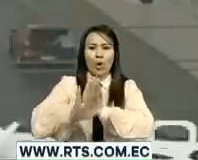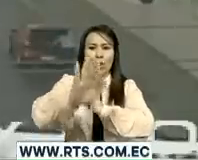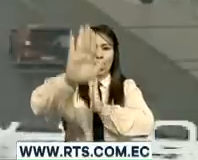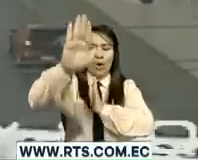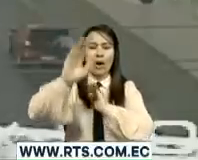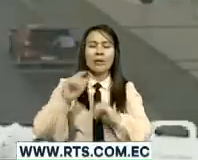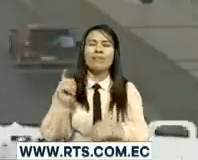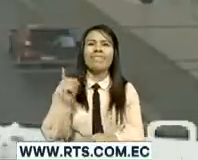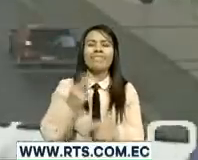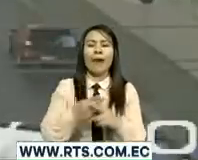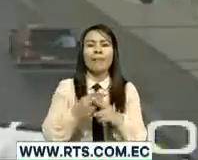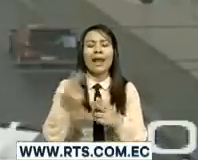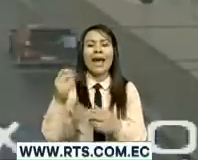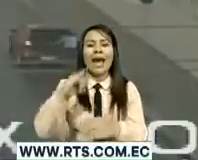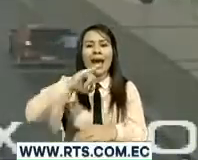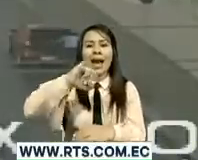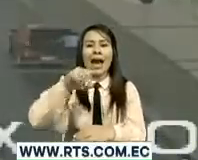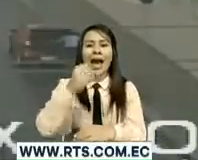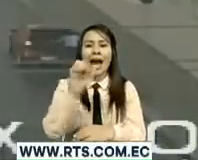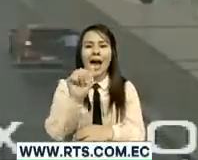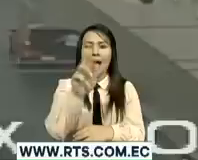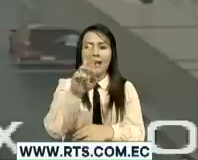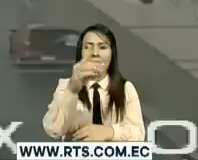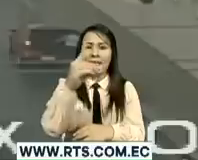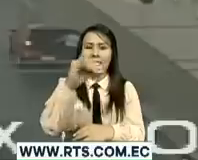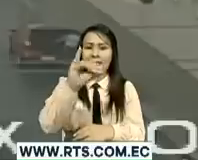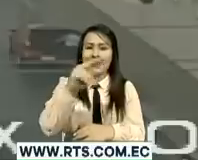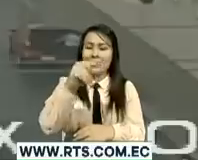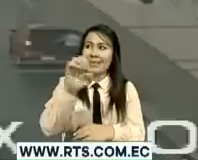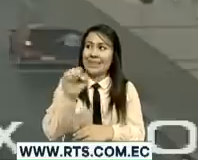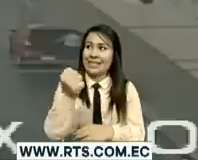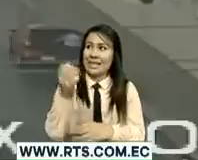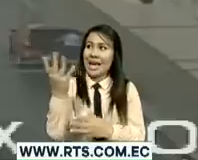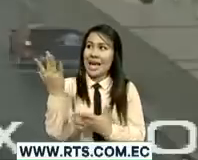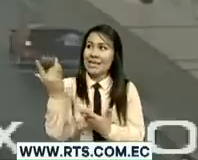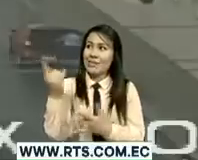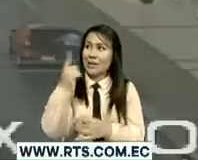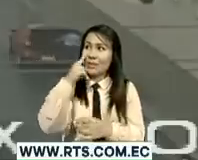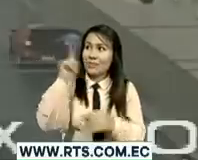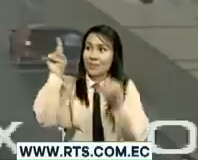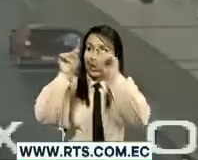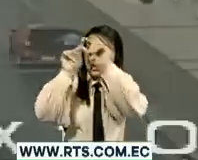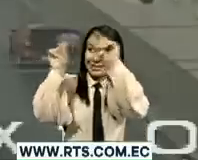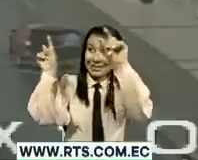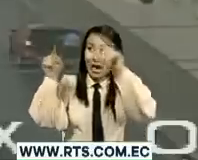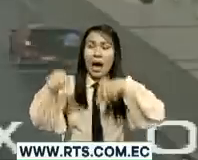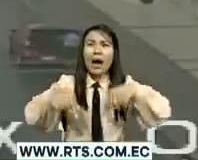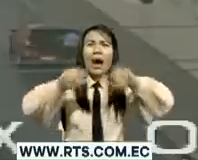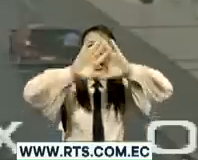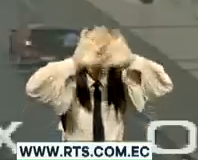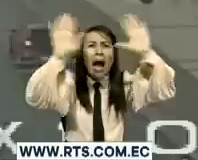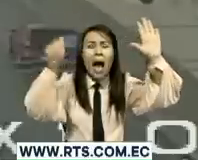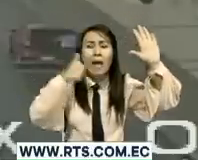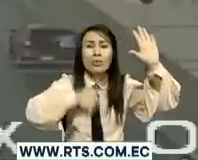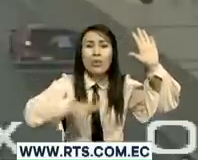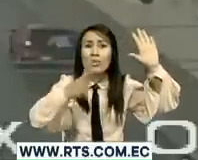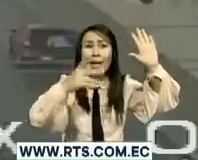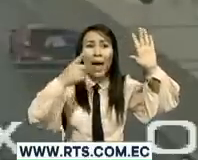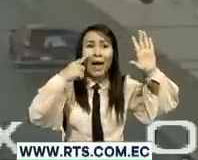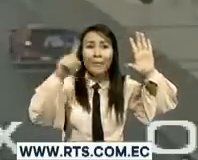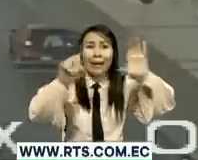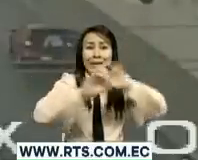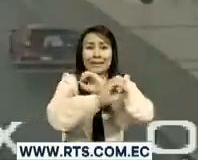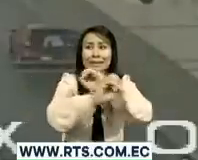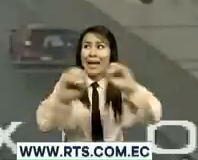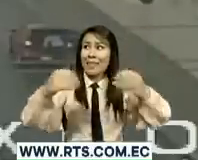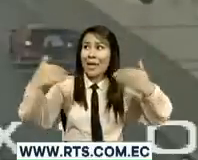Aquí estamos, jardines. Mire que ni se ve el panorama de Guayaquil al fondo, ¿sí ven? Nada se ve del